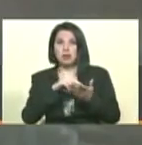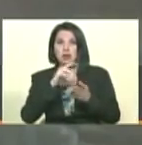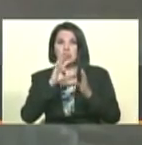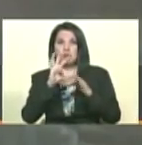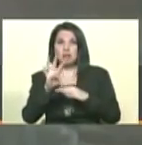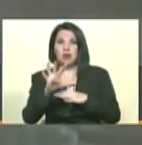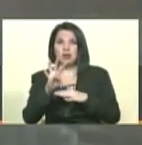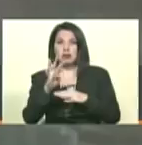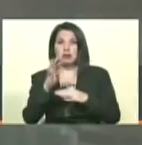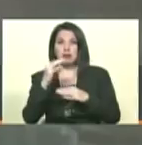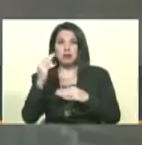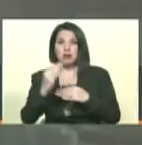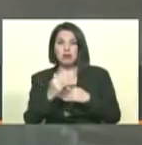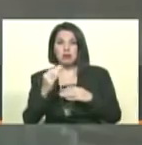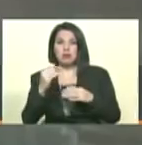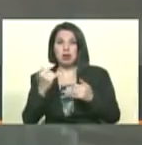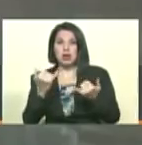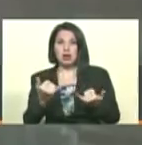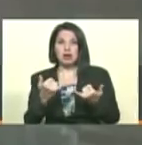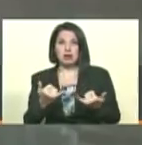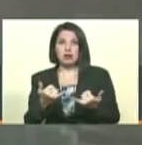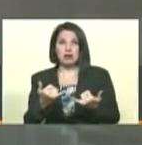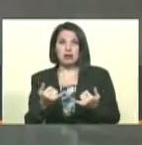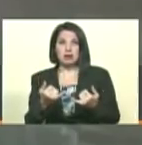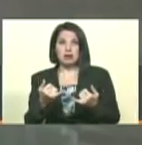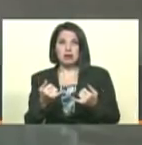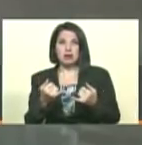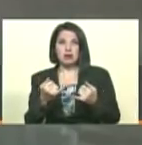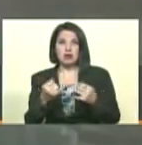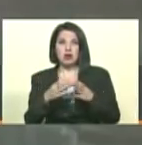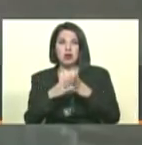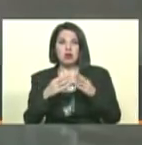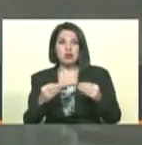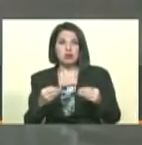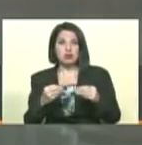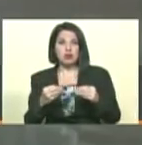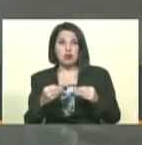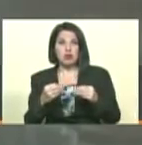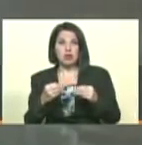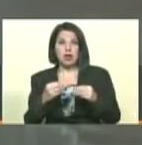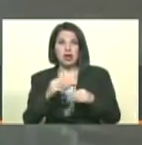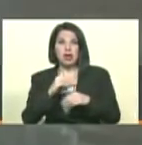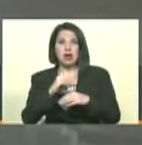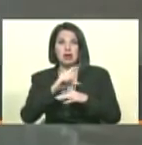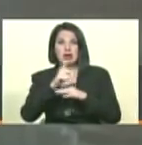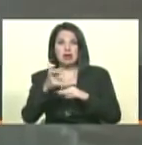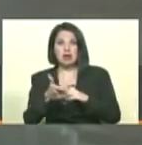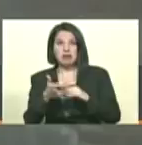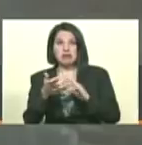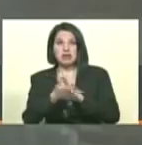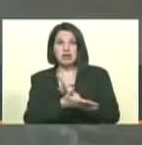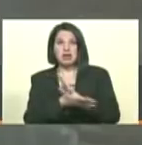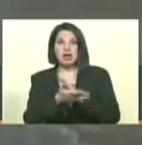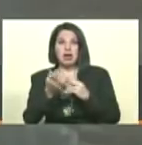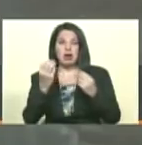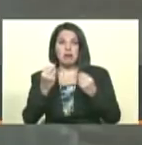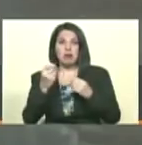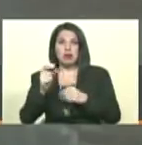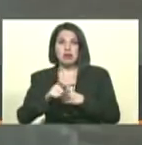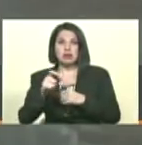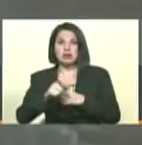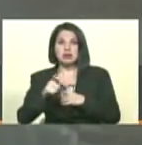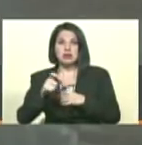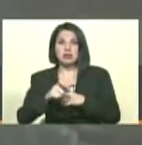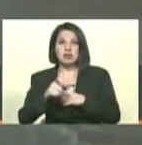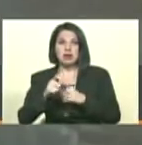son pocos años, no son pocas garantías, son todas las garantías y condiciones necesarias que hemos dado